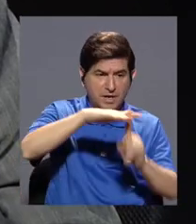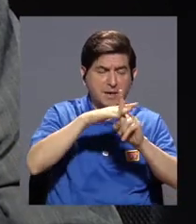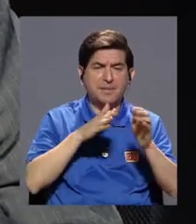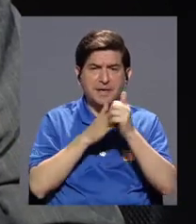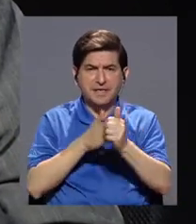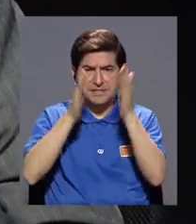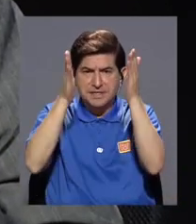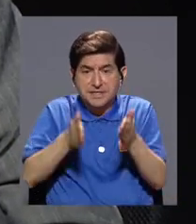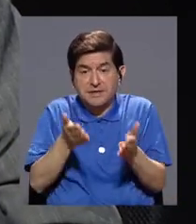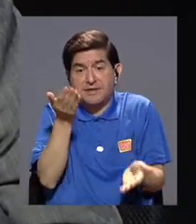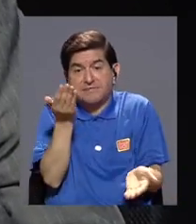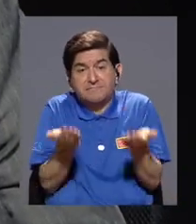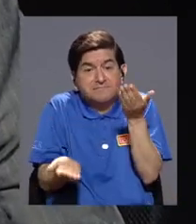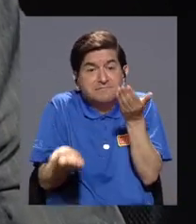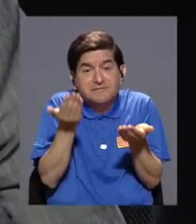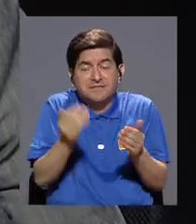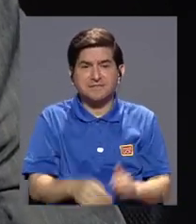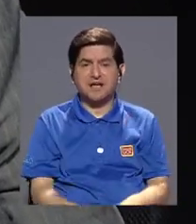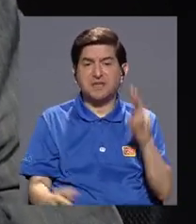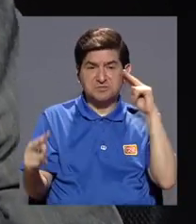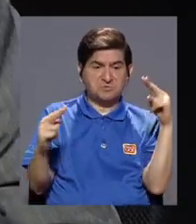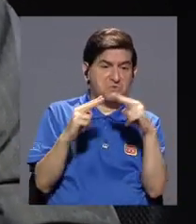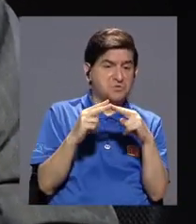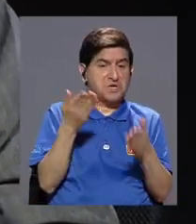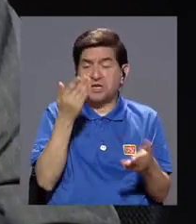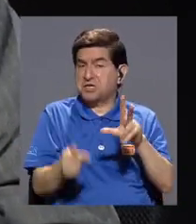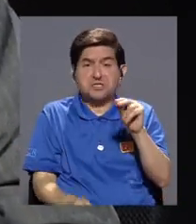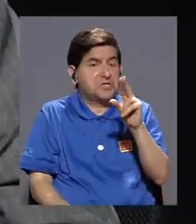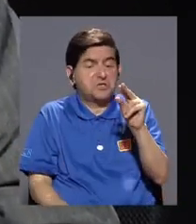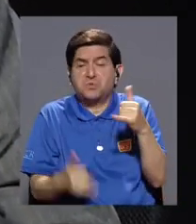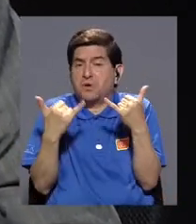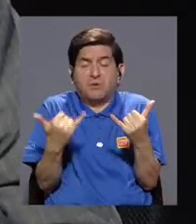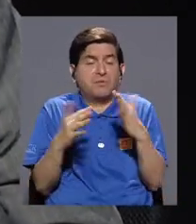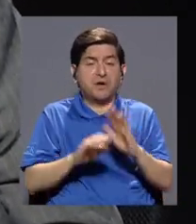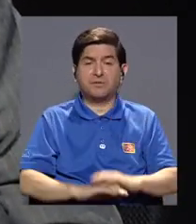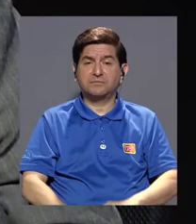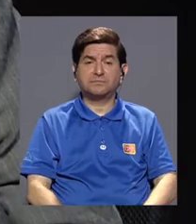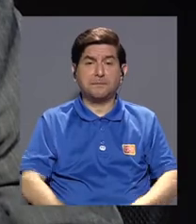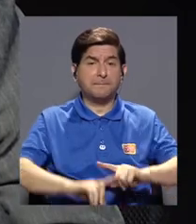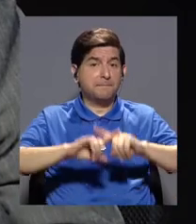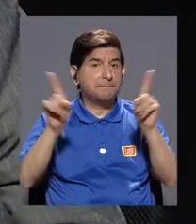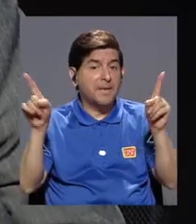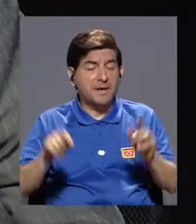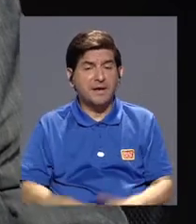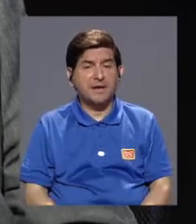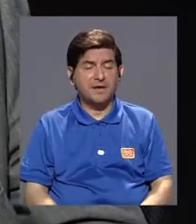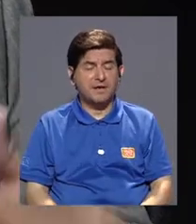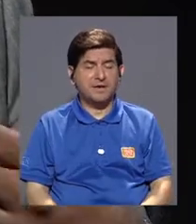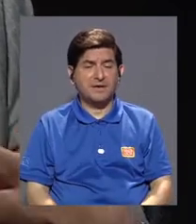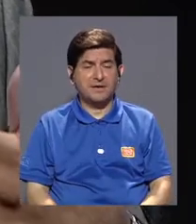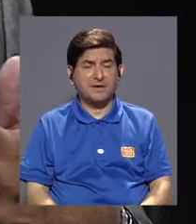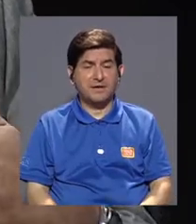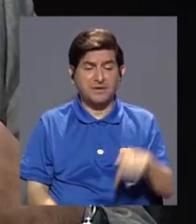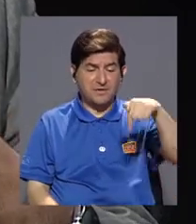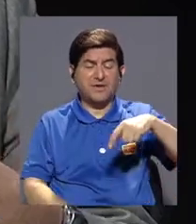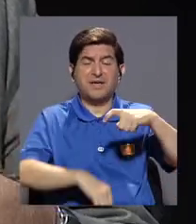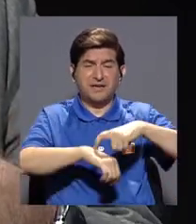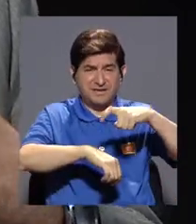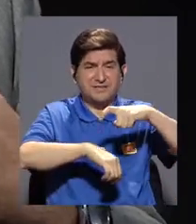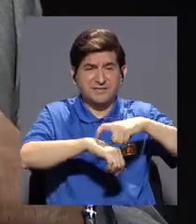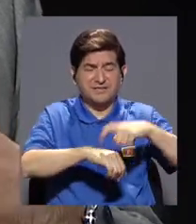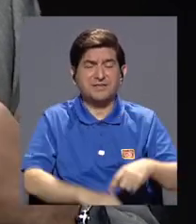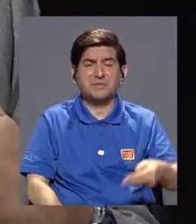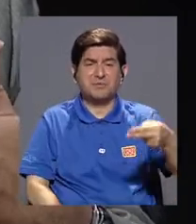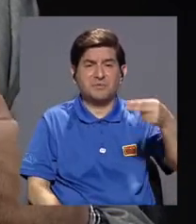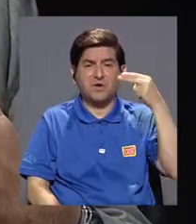liderazgos. Tal vez los conocemos, tal vez no los conocemos ahora. Pero vivimos un tiempo de ese tipo